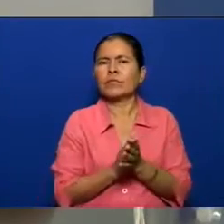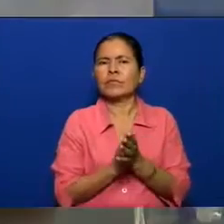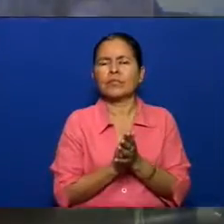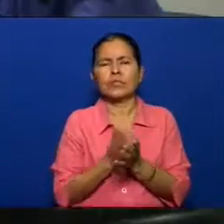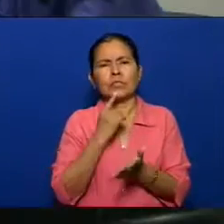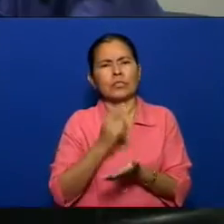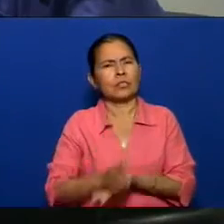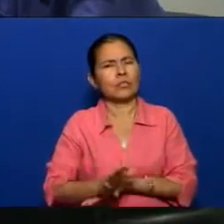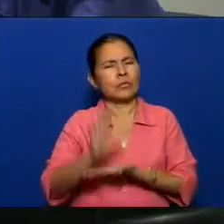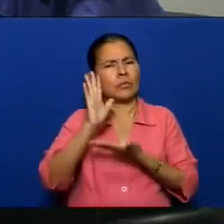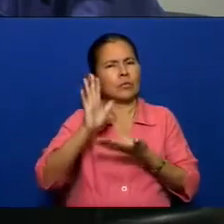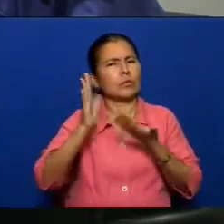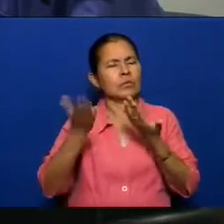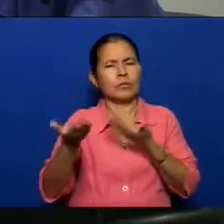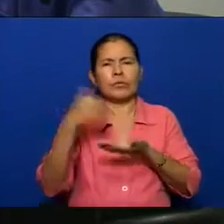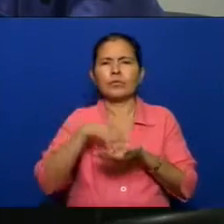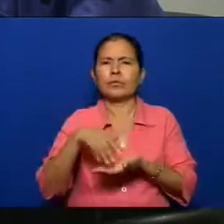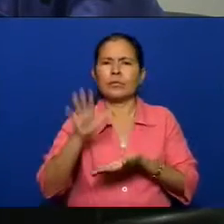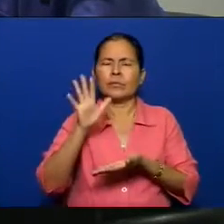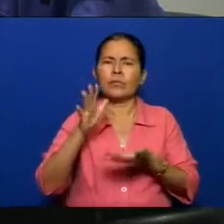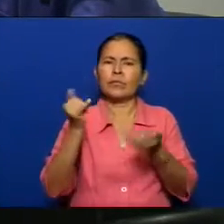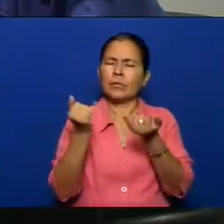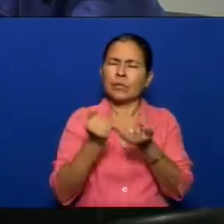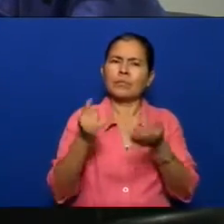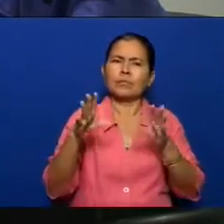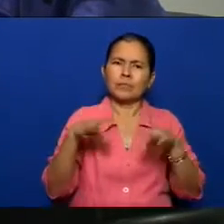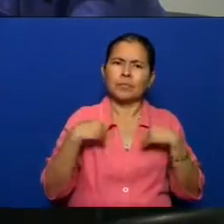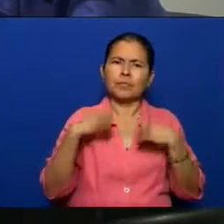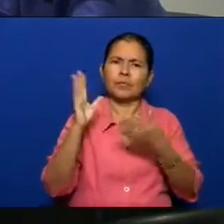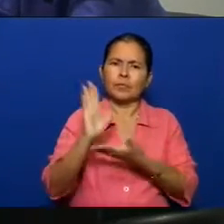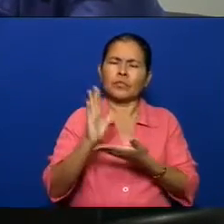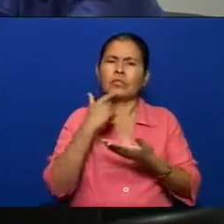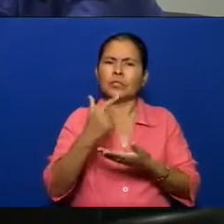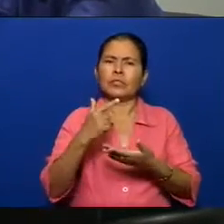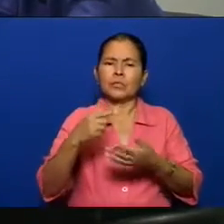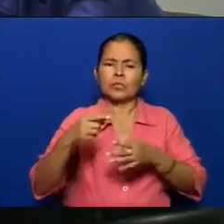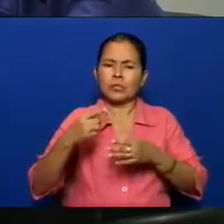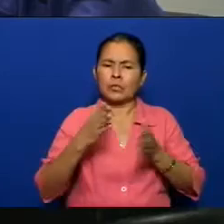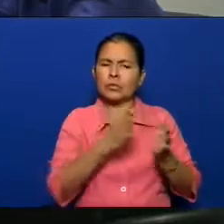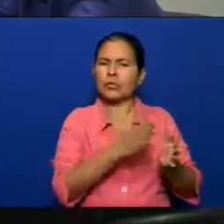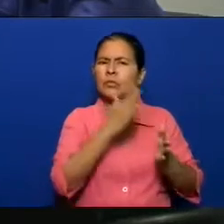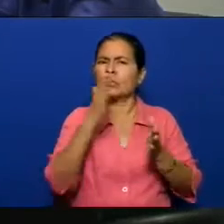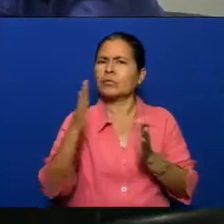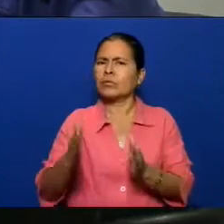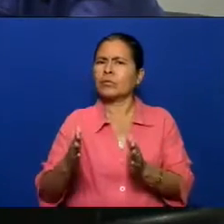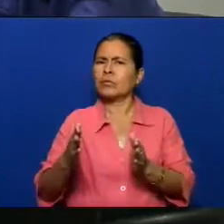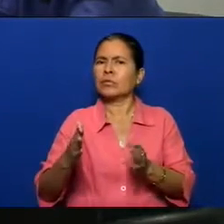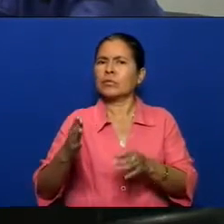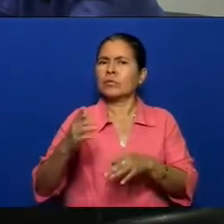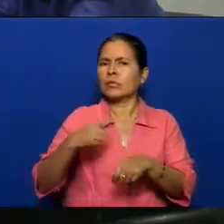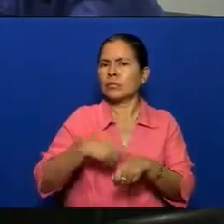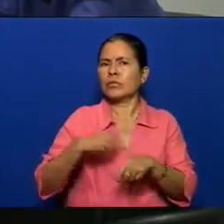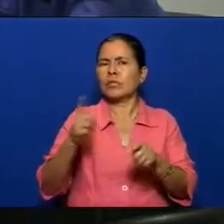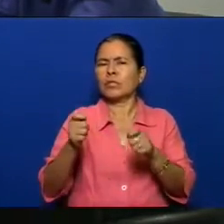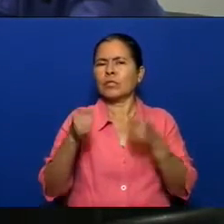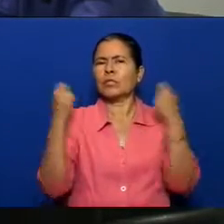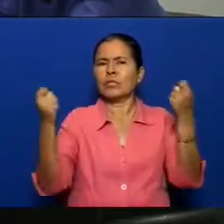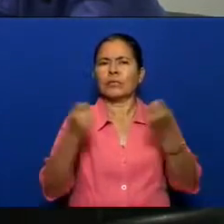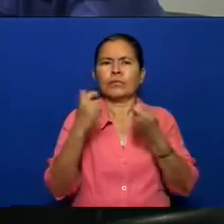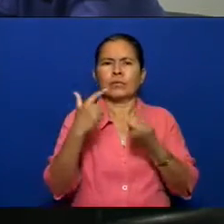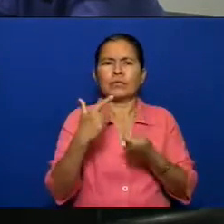Renovar nuestro compromiso, renovar nuestros votos. Estamos concluyendo un ciclo y lo decíamos en la celebración del 70